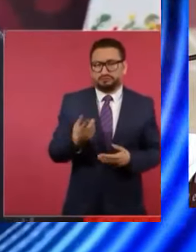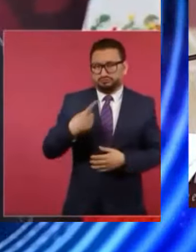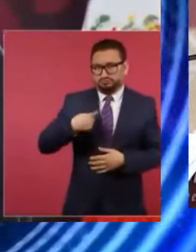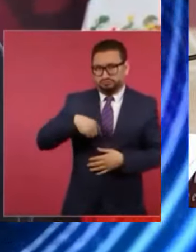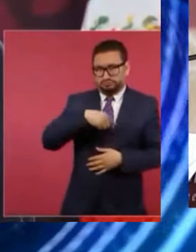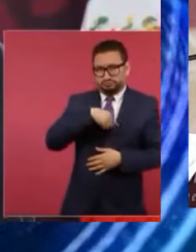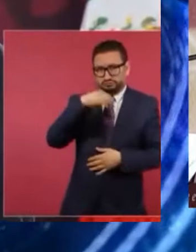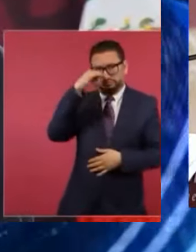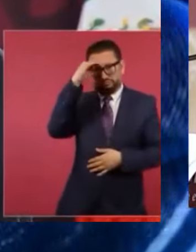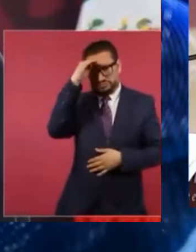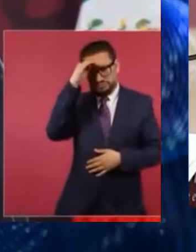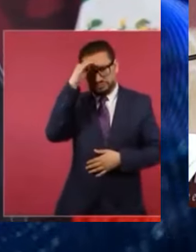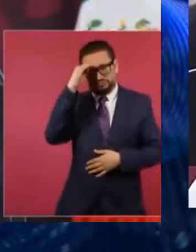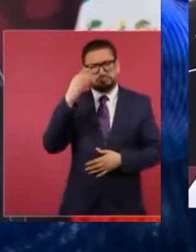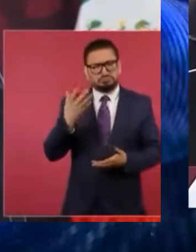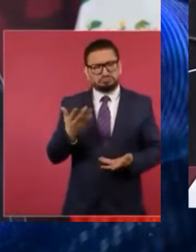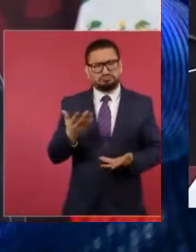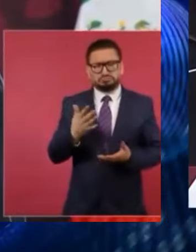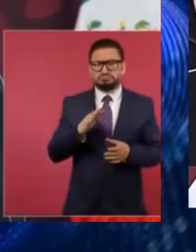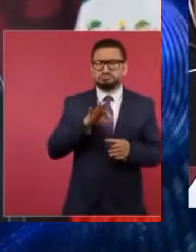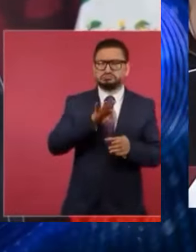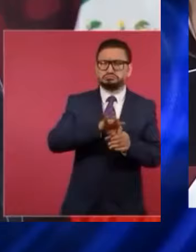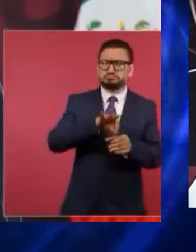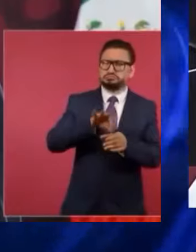consideramos que van a ser unas elecciones